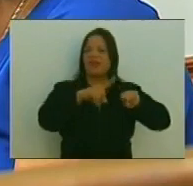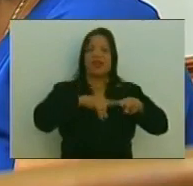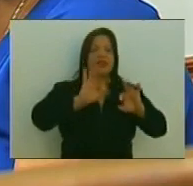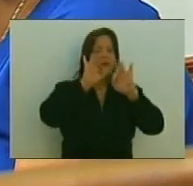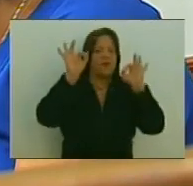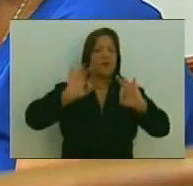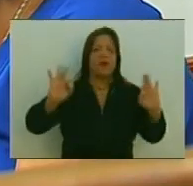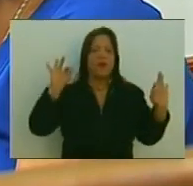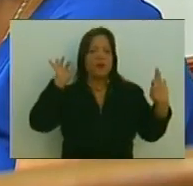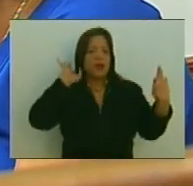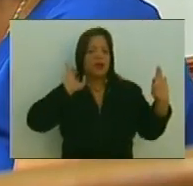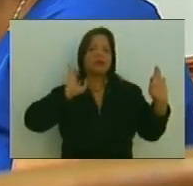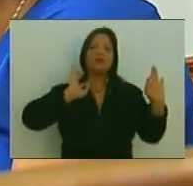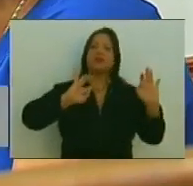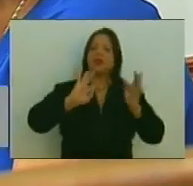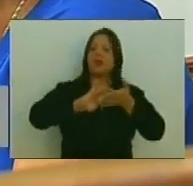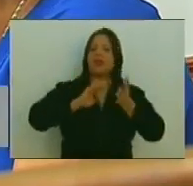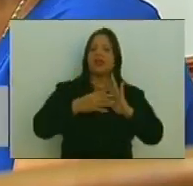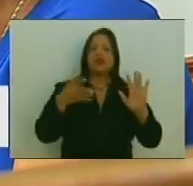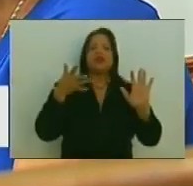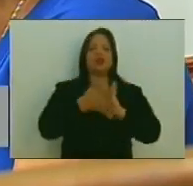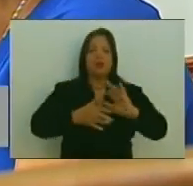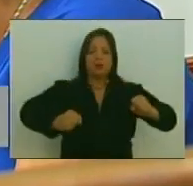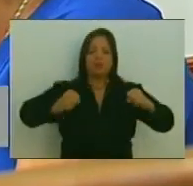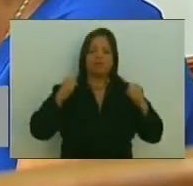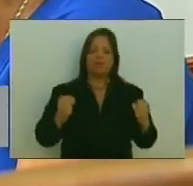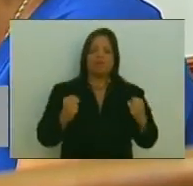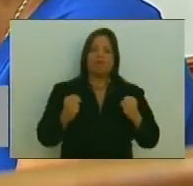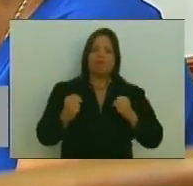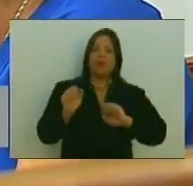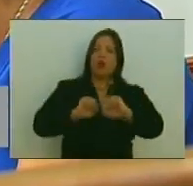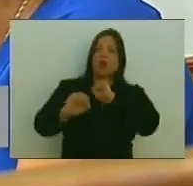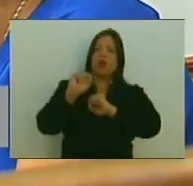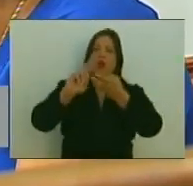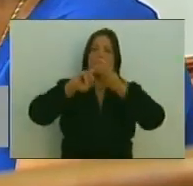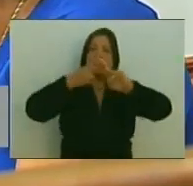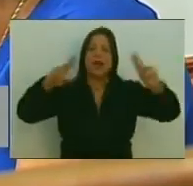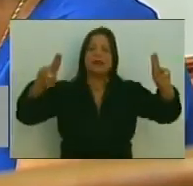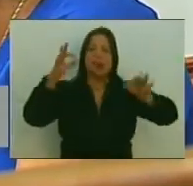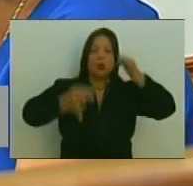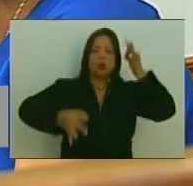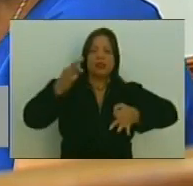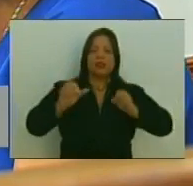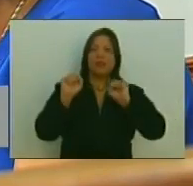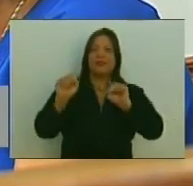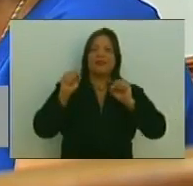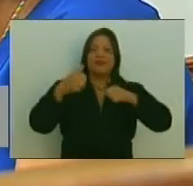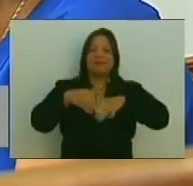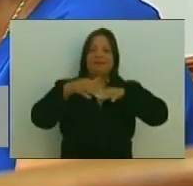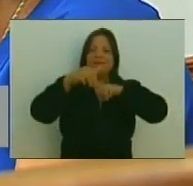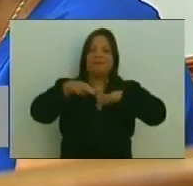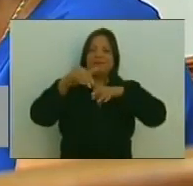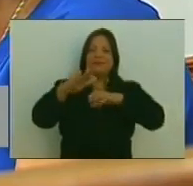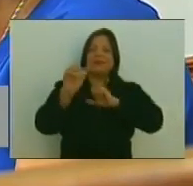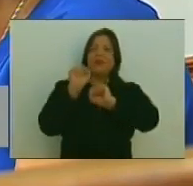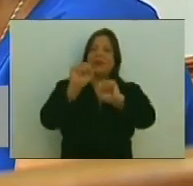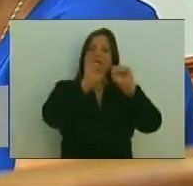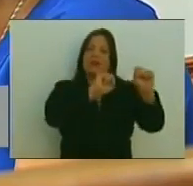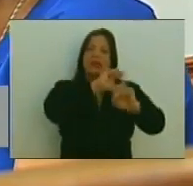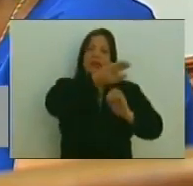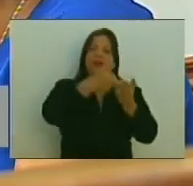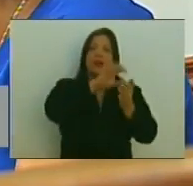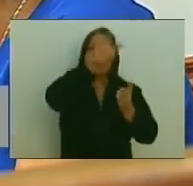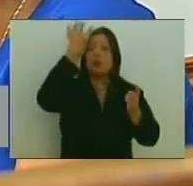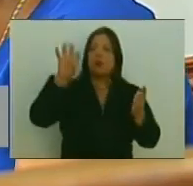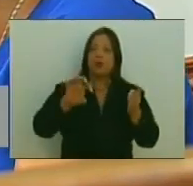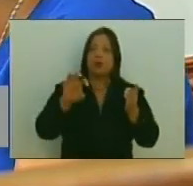naturaleza tendientes a consolidar la lucha por la paz y la justicia, para enfrentar de manera